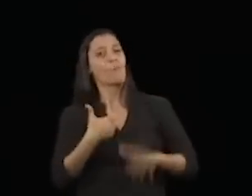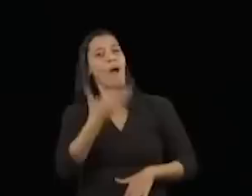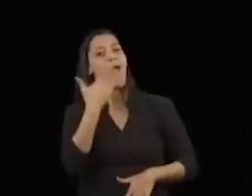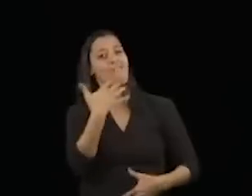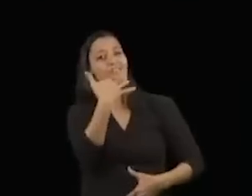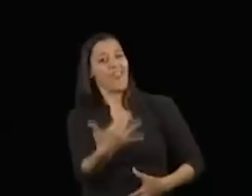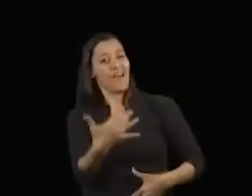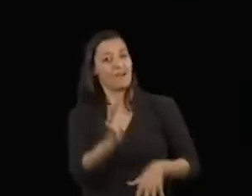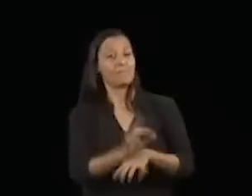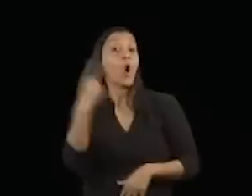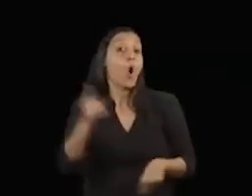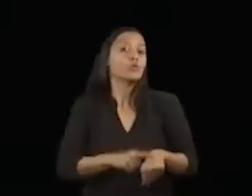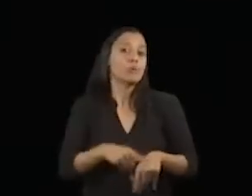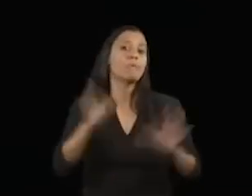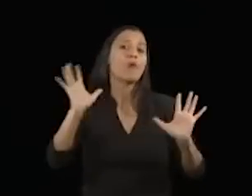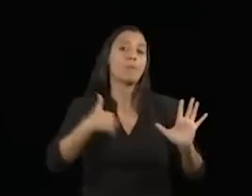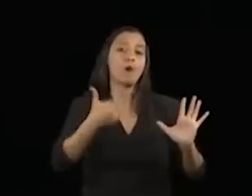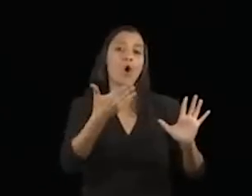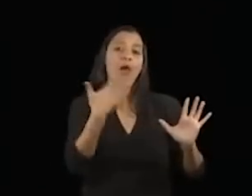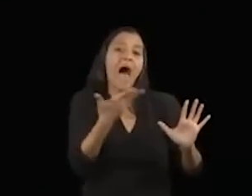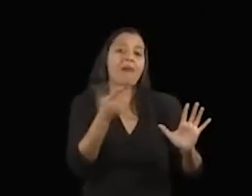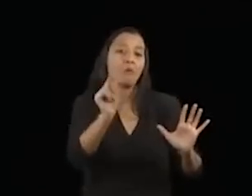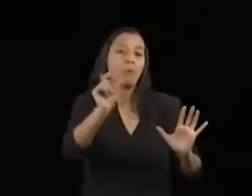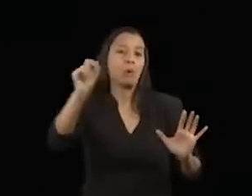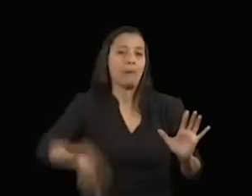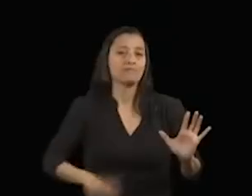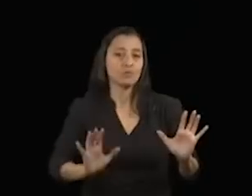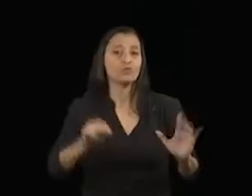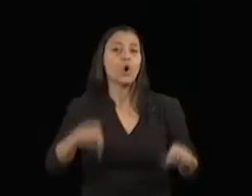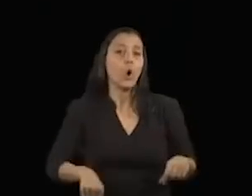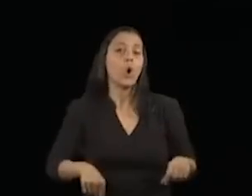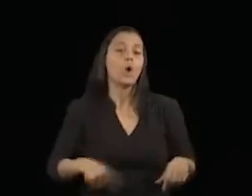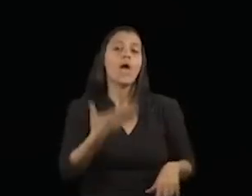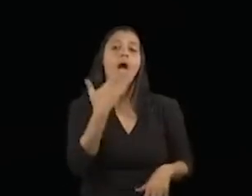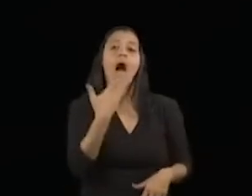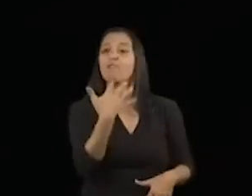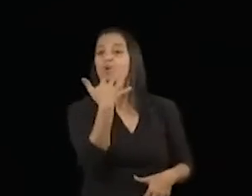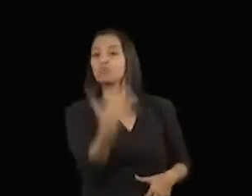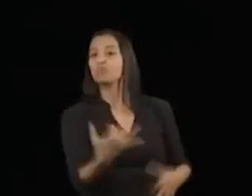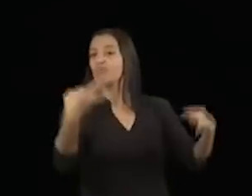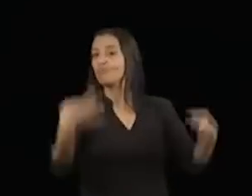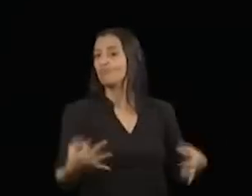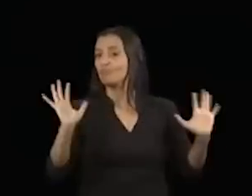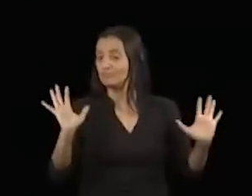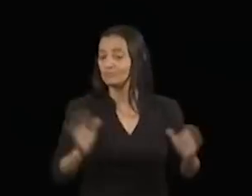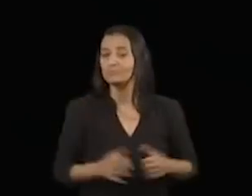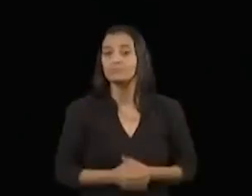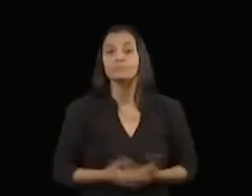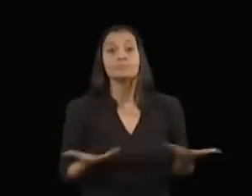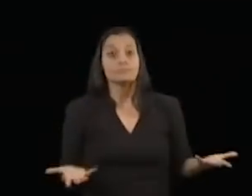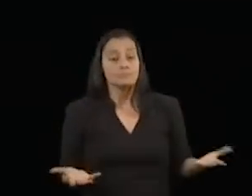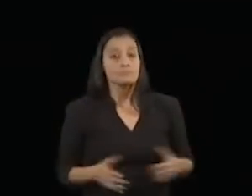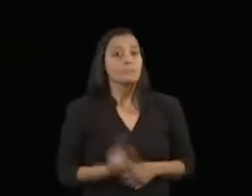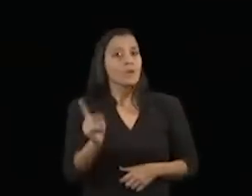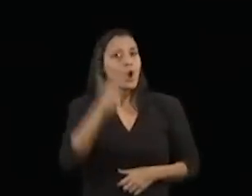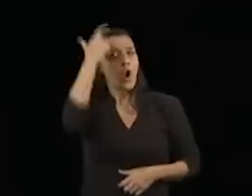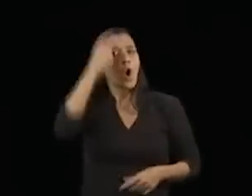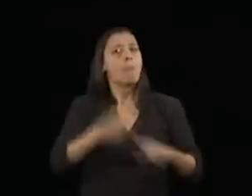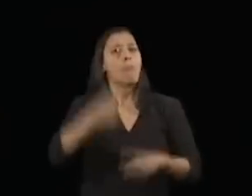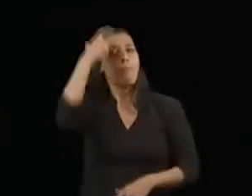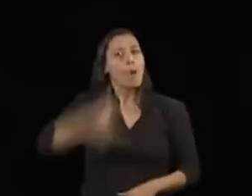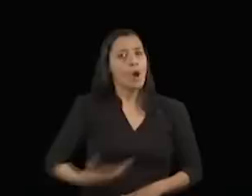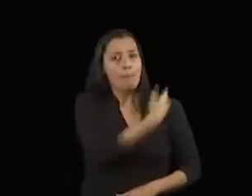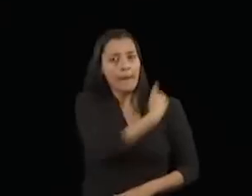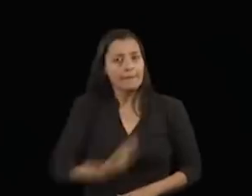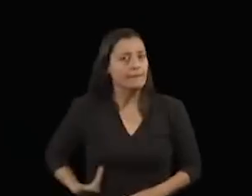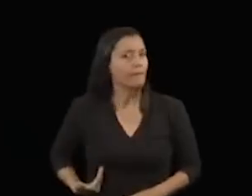otro momento diría otras cosas, pero voy a tratar de mantener las formas. No por la investidura, sino porque tengo un gigante